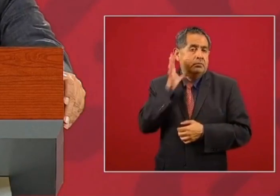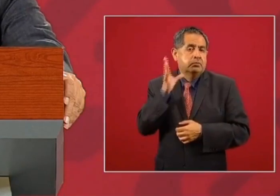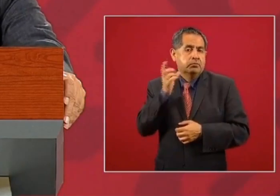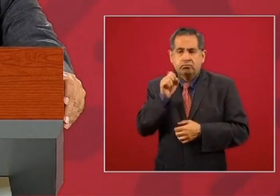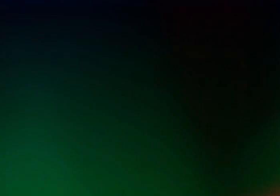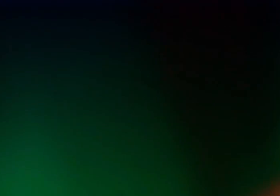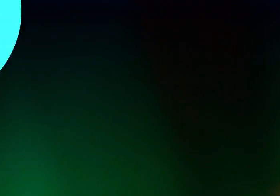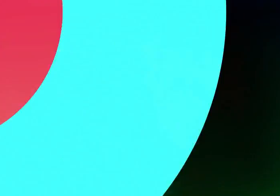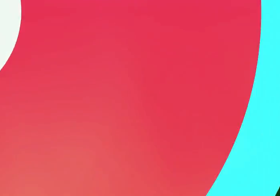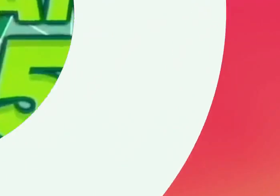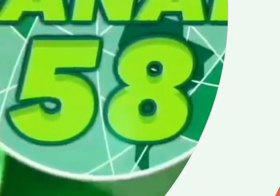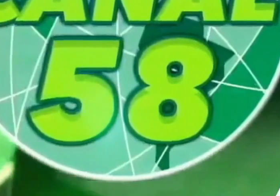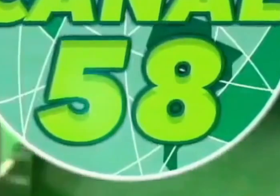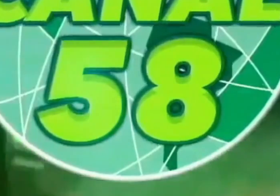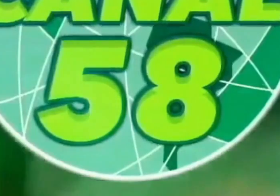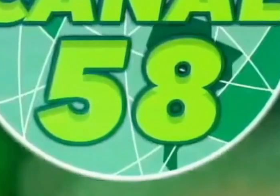Diputados.